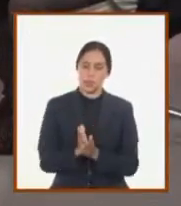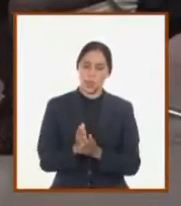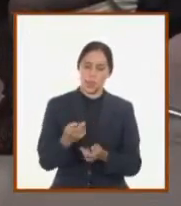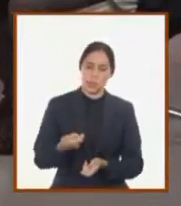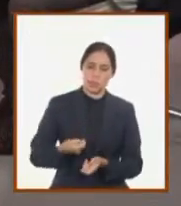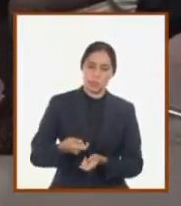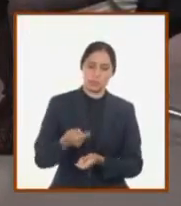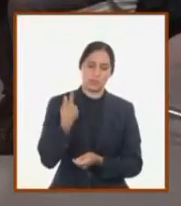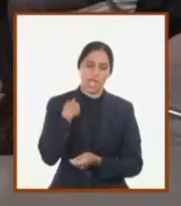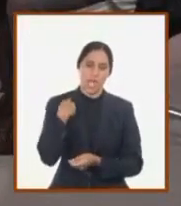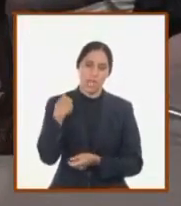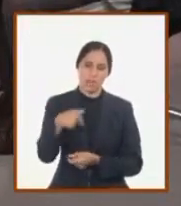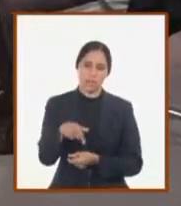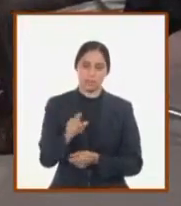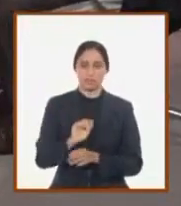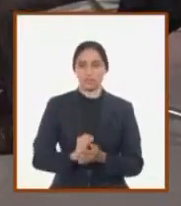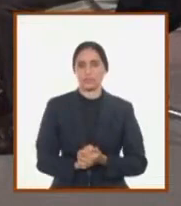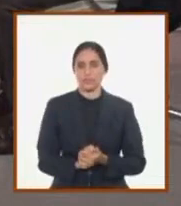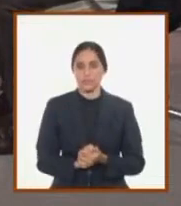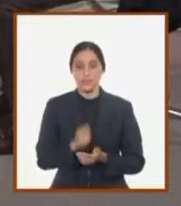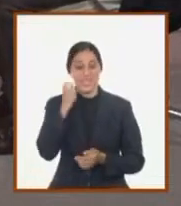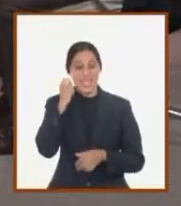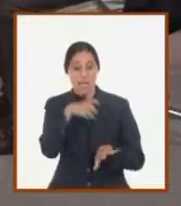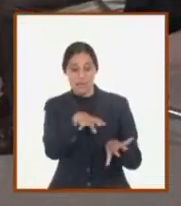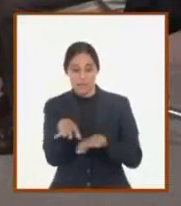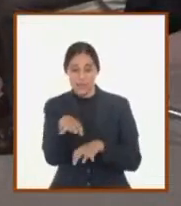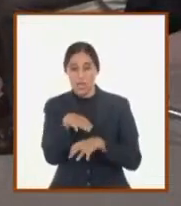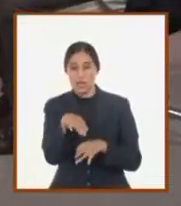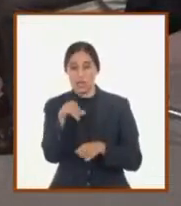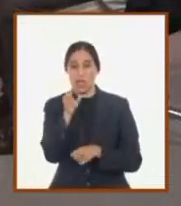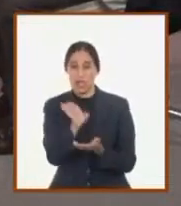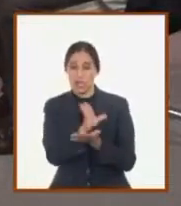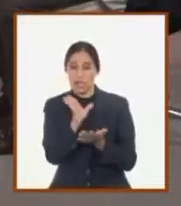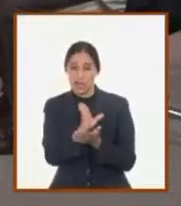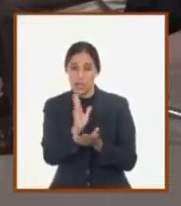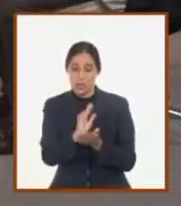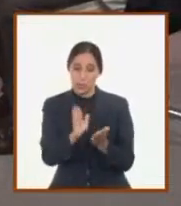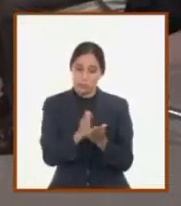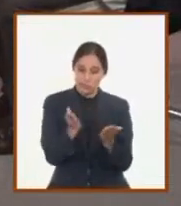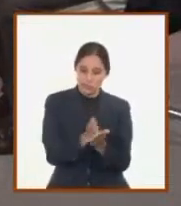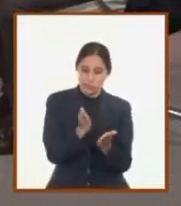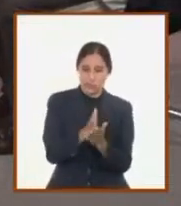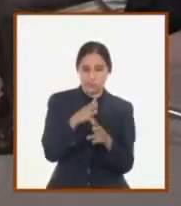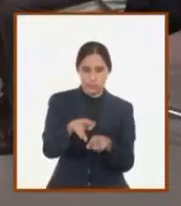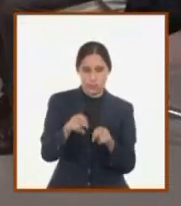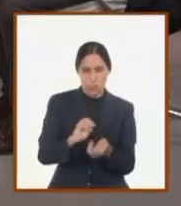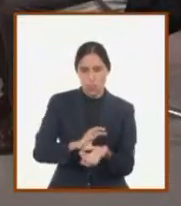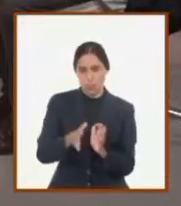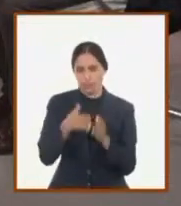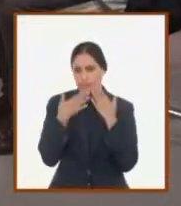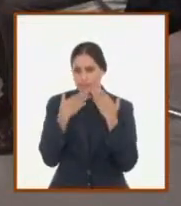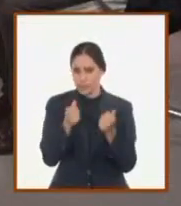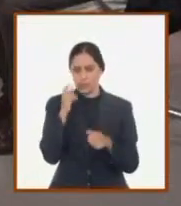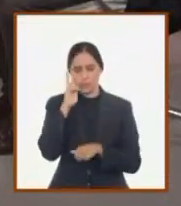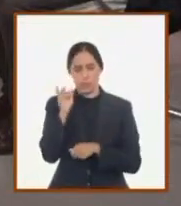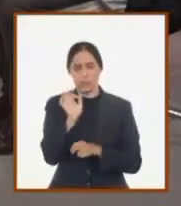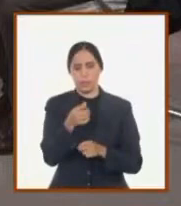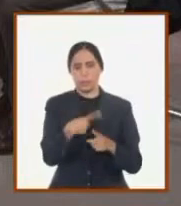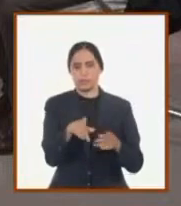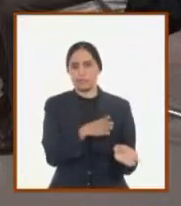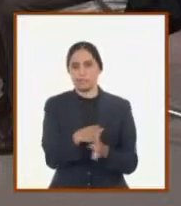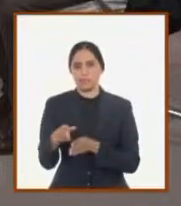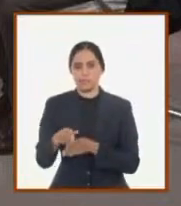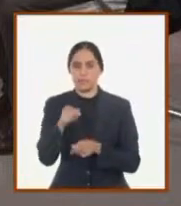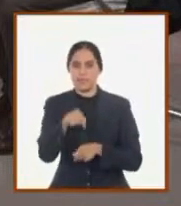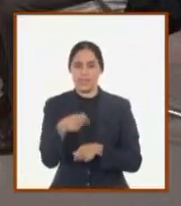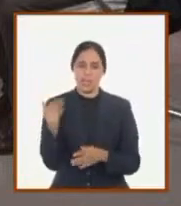poquitos años en la feria del libro todo un éxito a grandes rasgo esto ha sido la historia rapidita